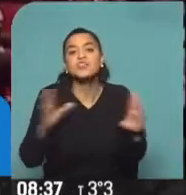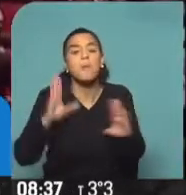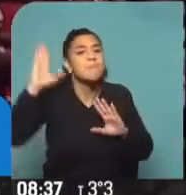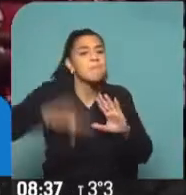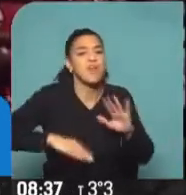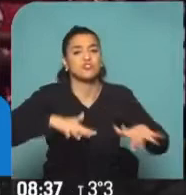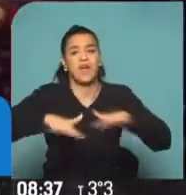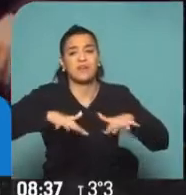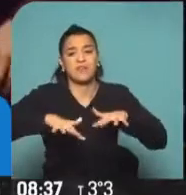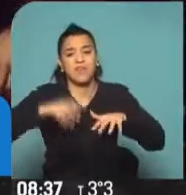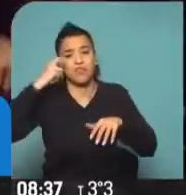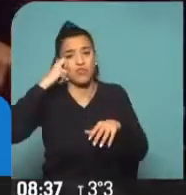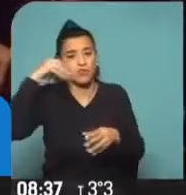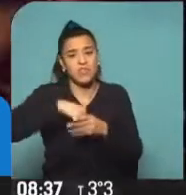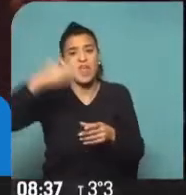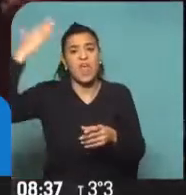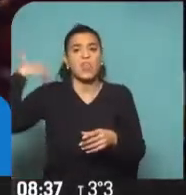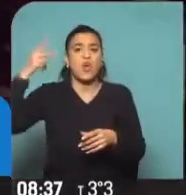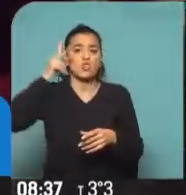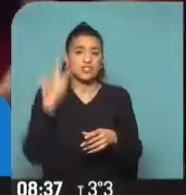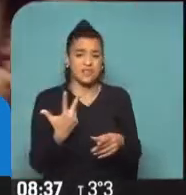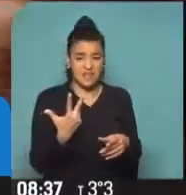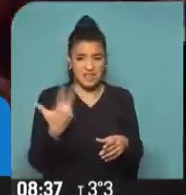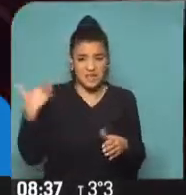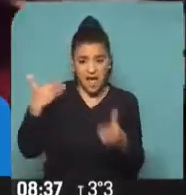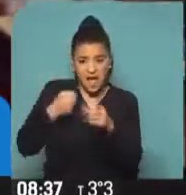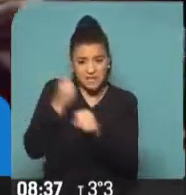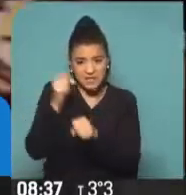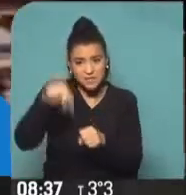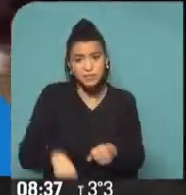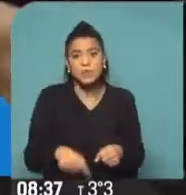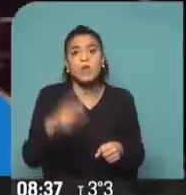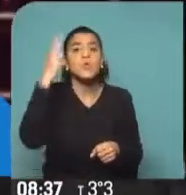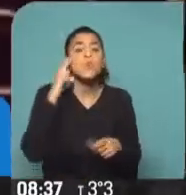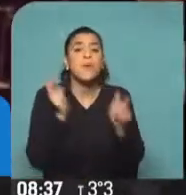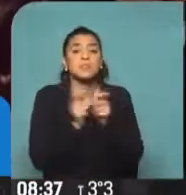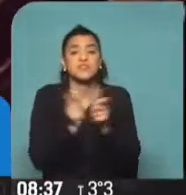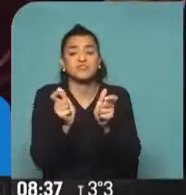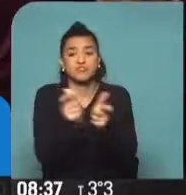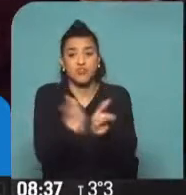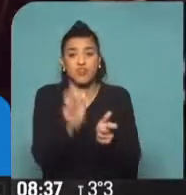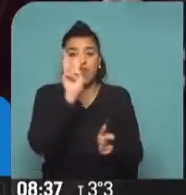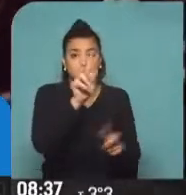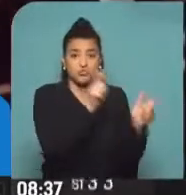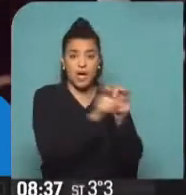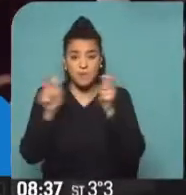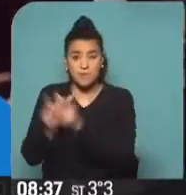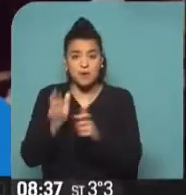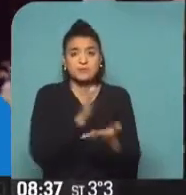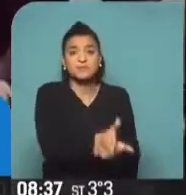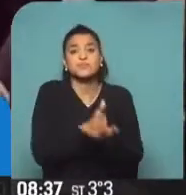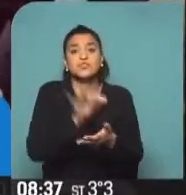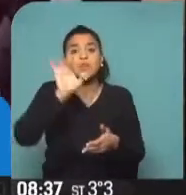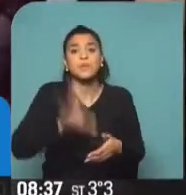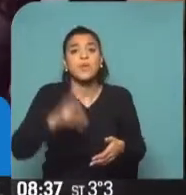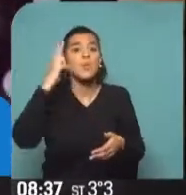menor actividad del Congreso desde el 83 para acá. Hubo solamente 9 sesiones entre las dos cámaras y se sancionaron